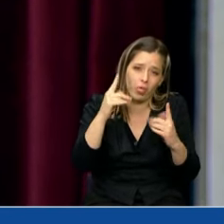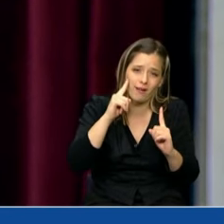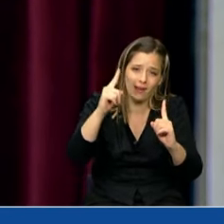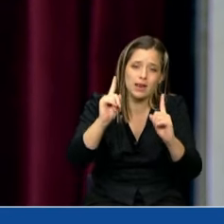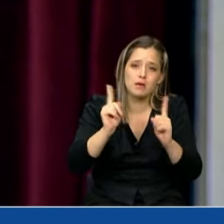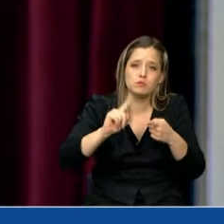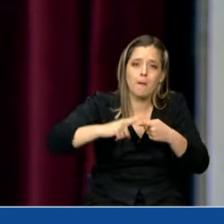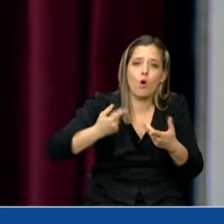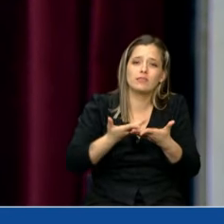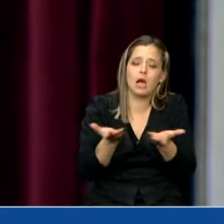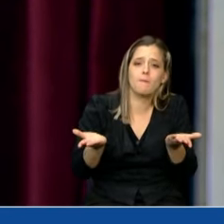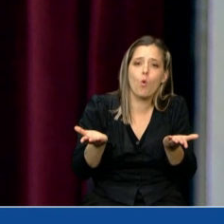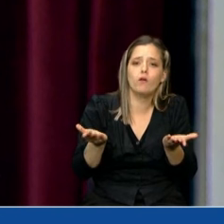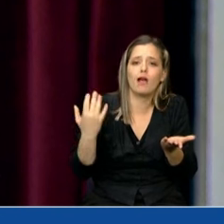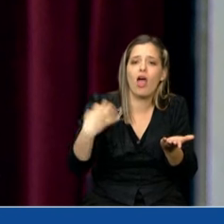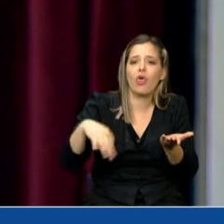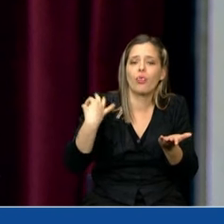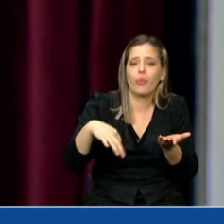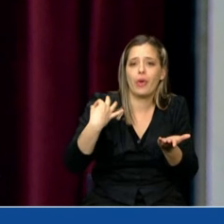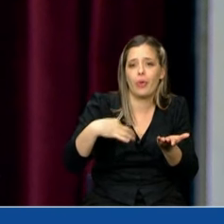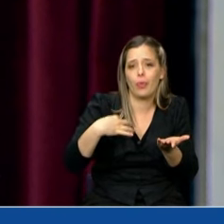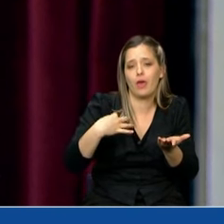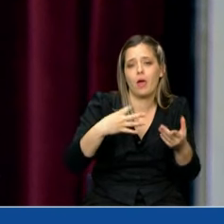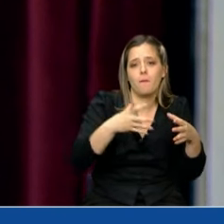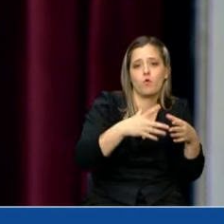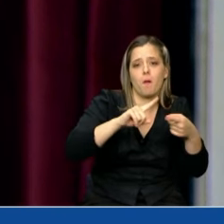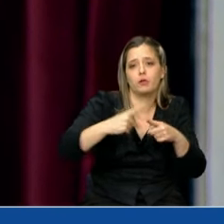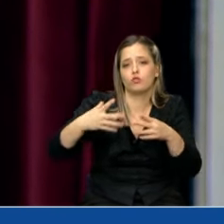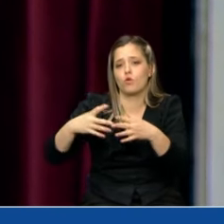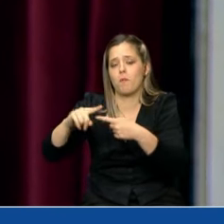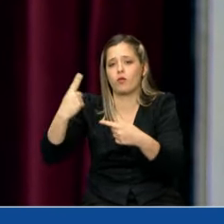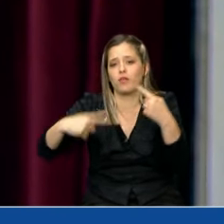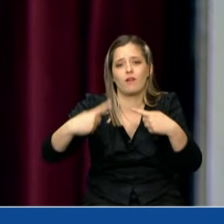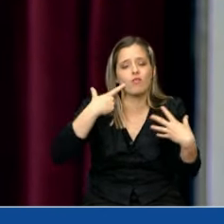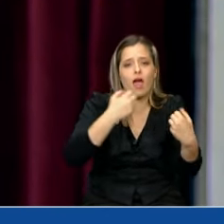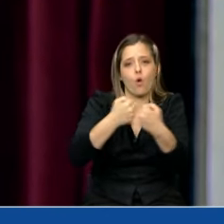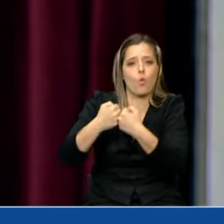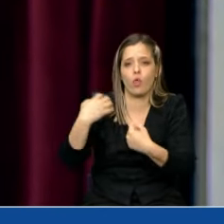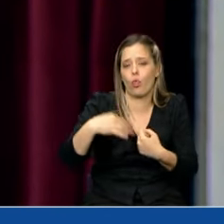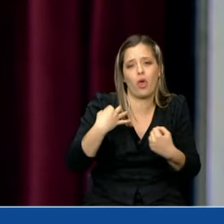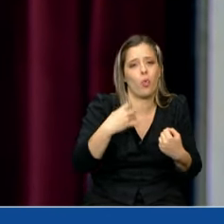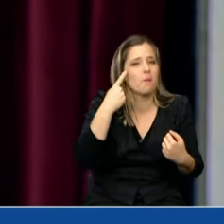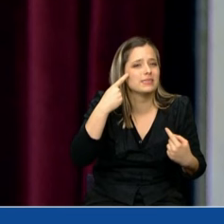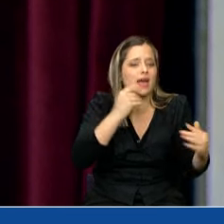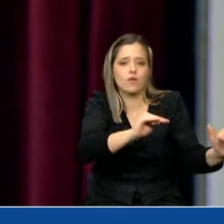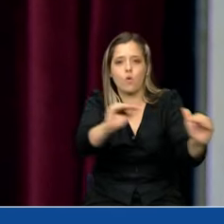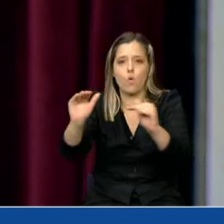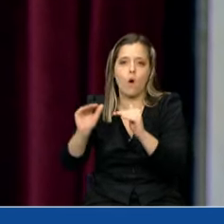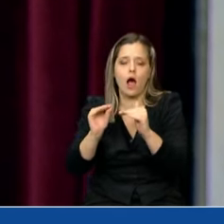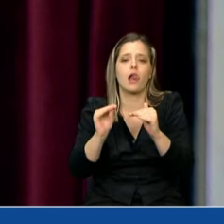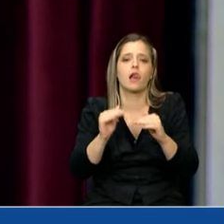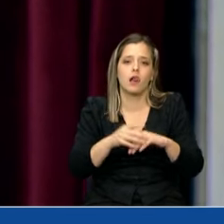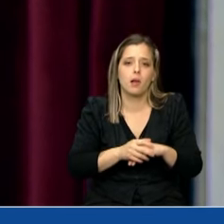ser compartidas por todos los espacios políticos para tener como